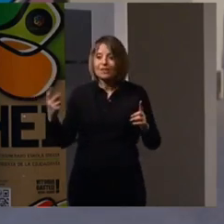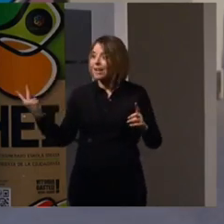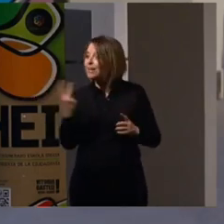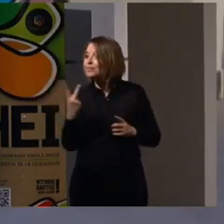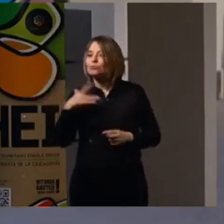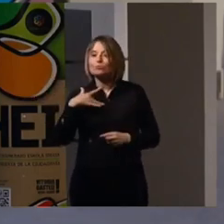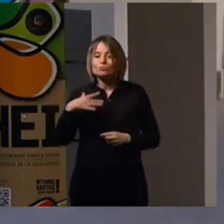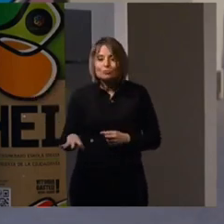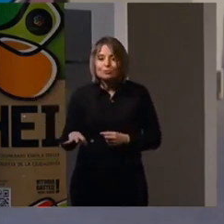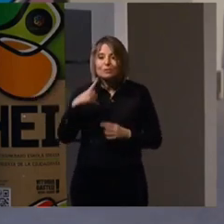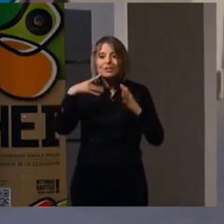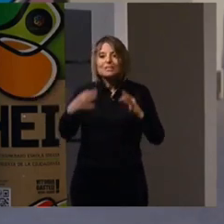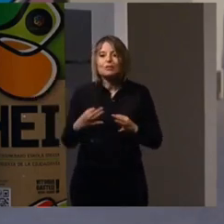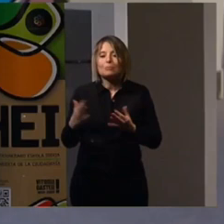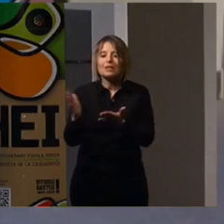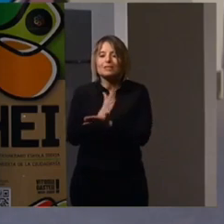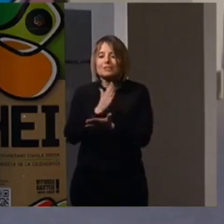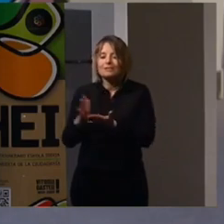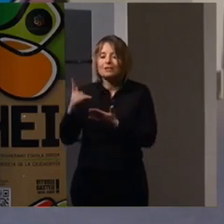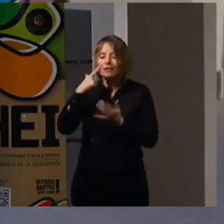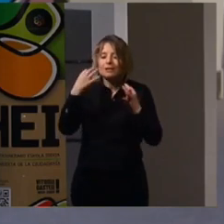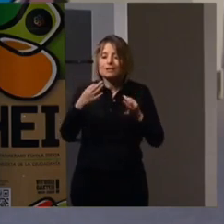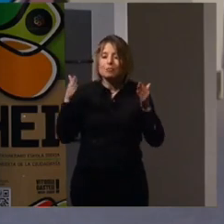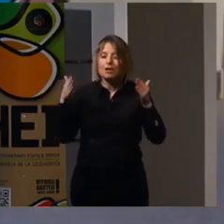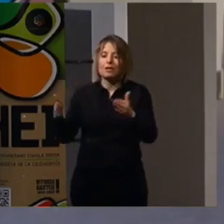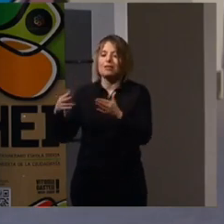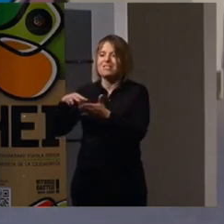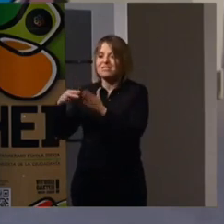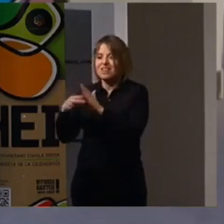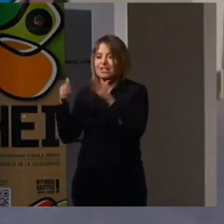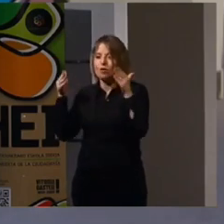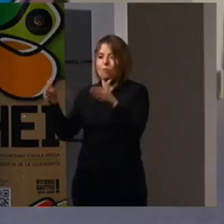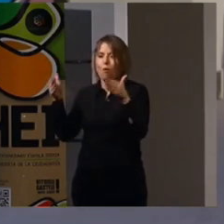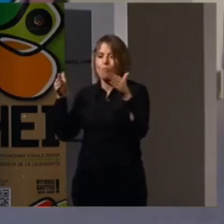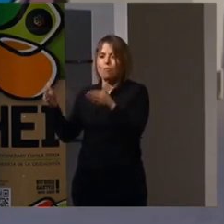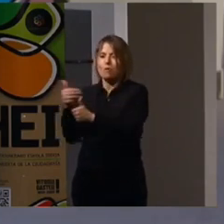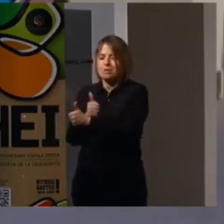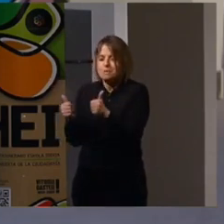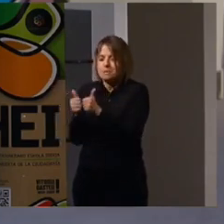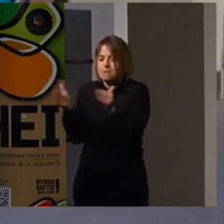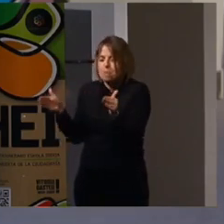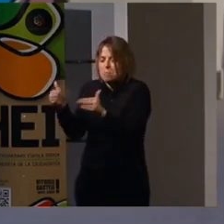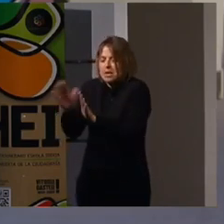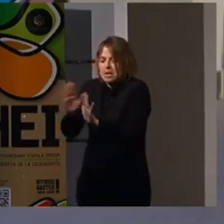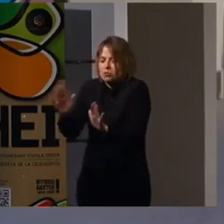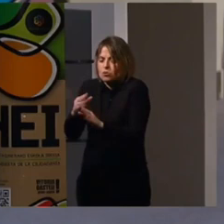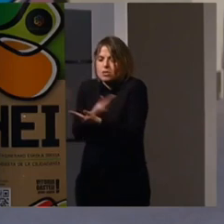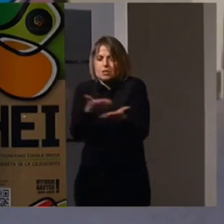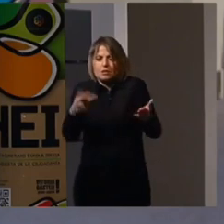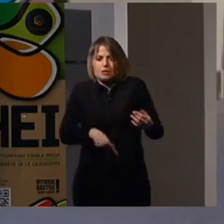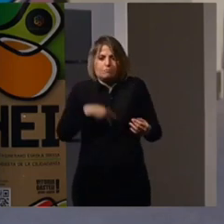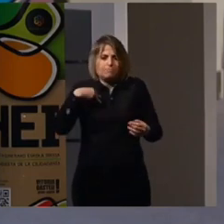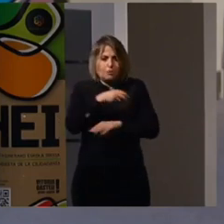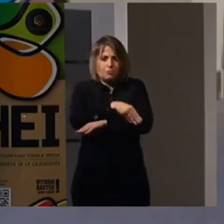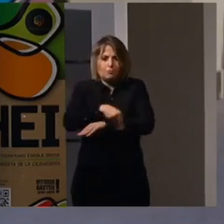dos cosas. Pero tenemos este sesgo todo el rato de irnos a la parte como técnica, la parte de la cosita pequeñita y olvidarnos de esta parte como mucho